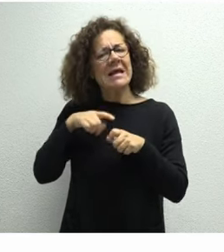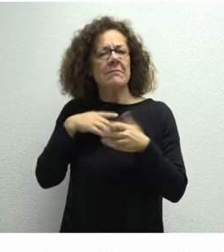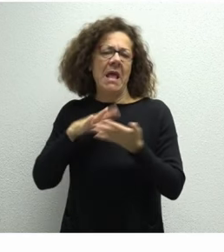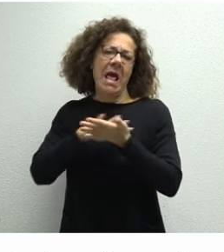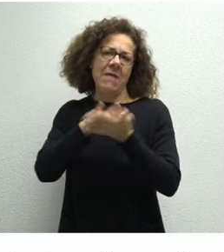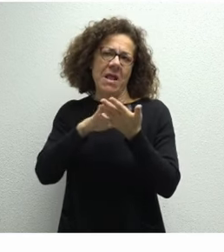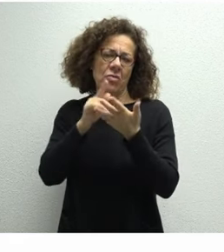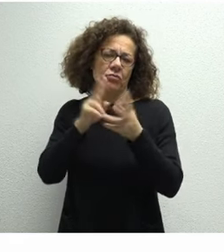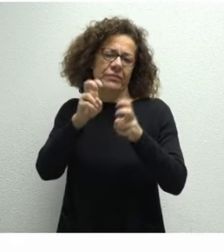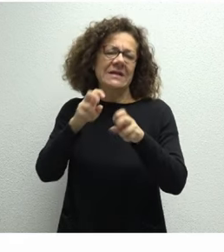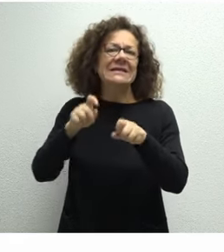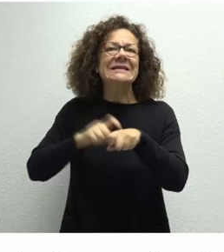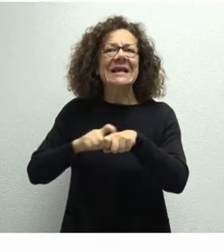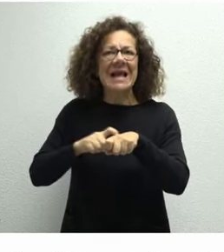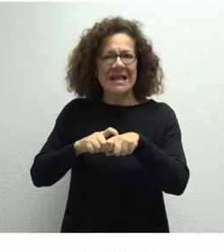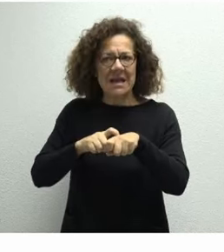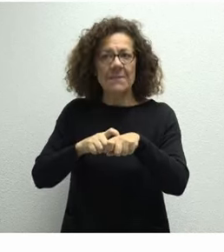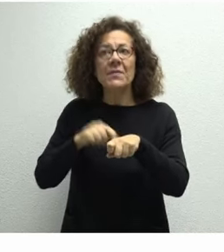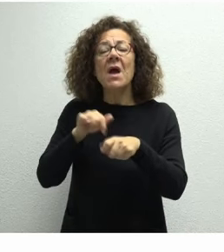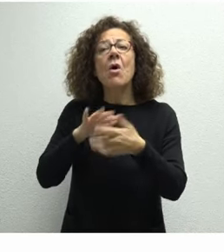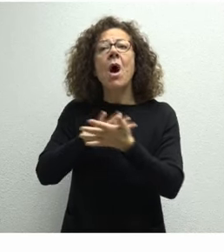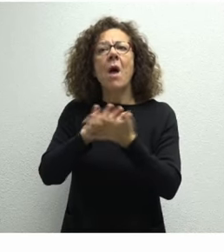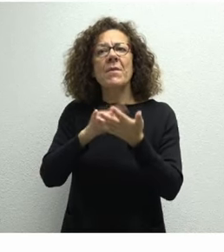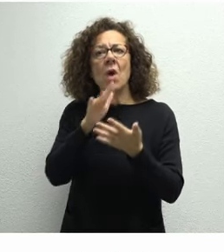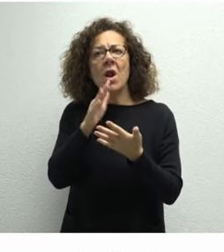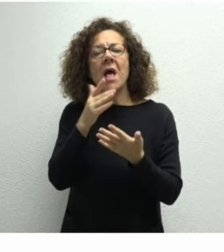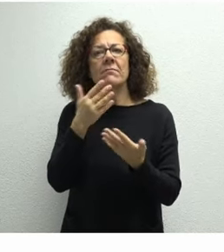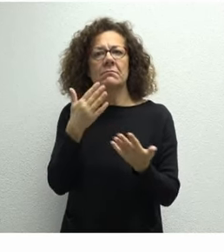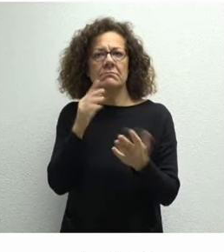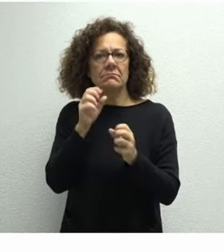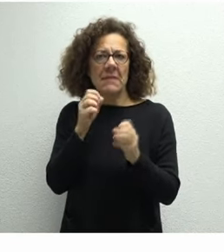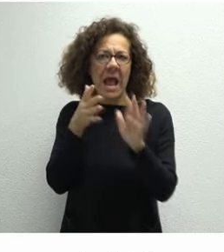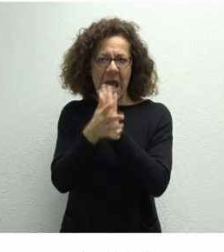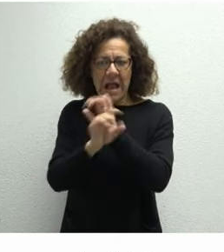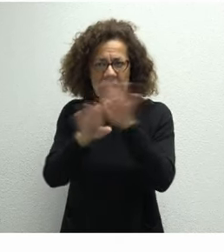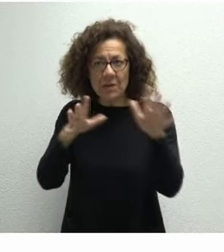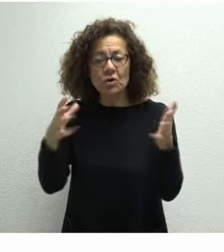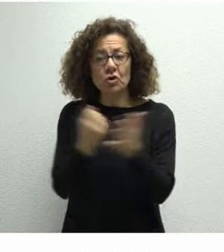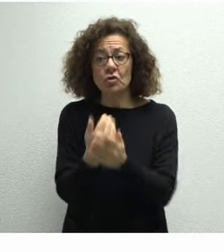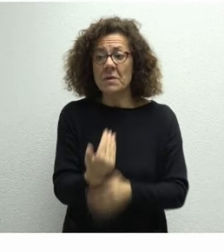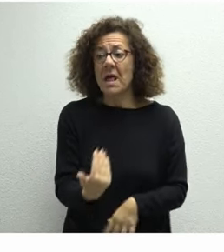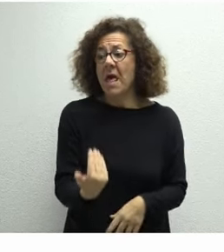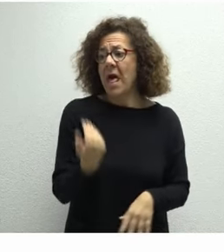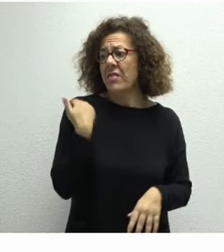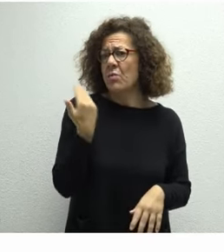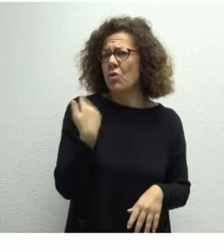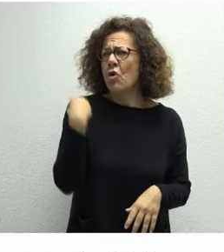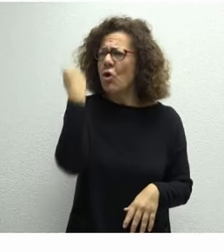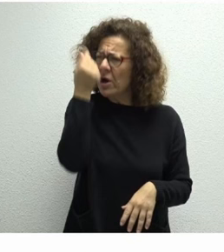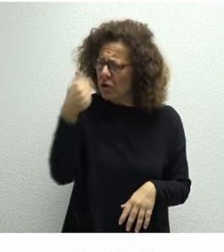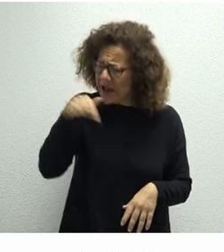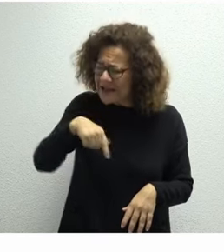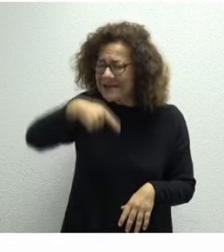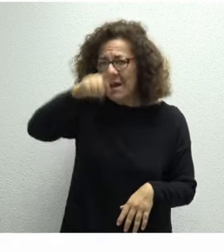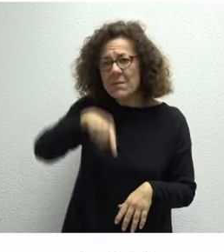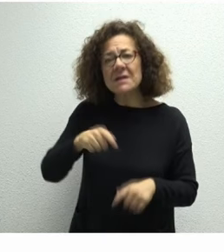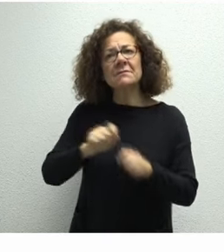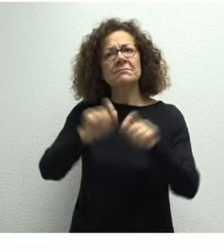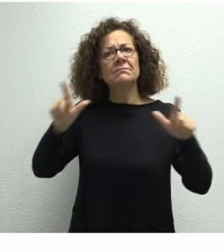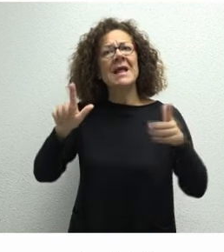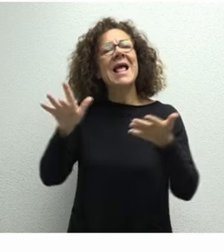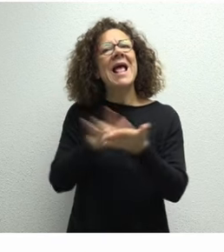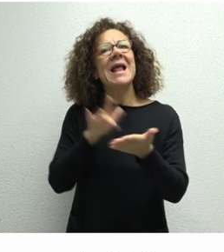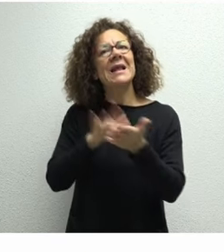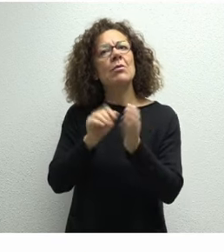complejidad lo lo vemos en un momento veremos todo no eh recientemente creo que es de este mes se ha publicado el libro blanco